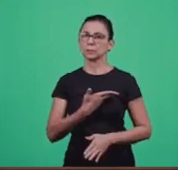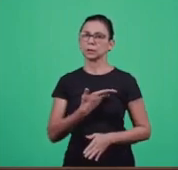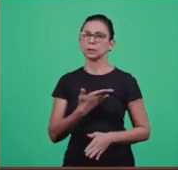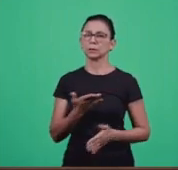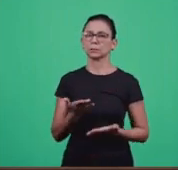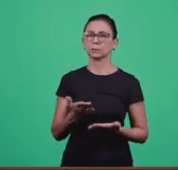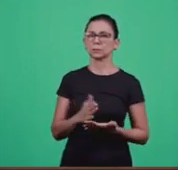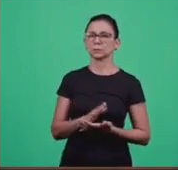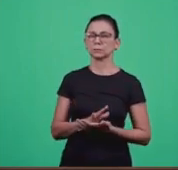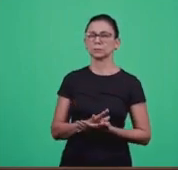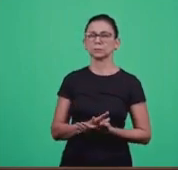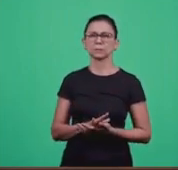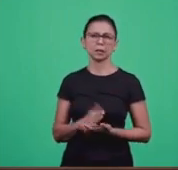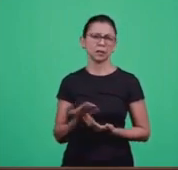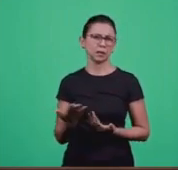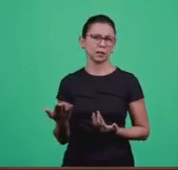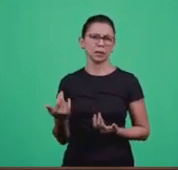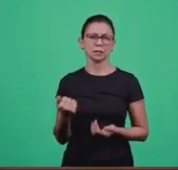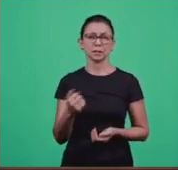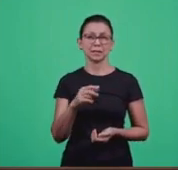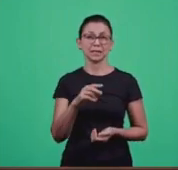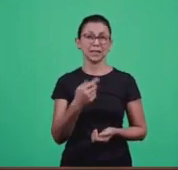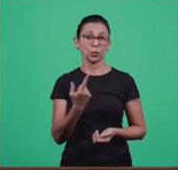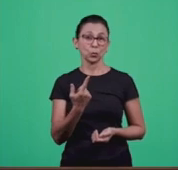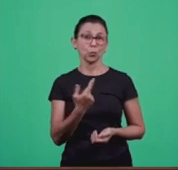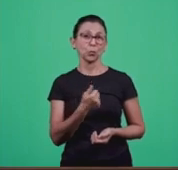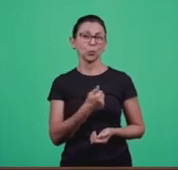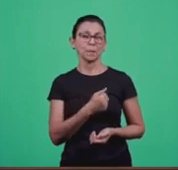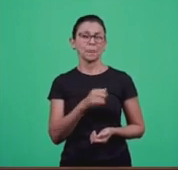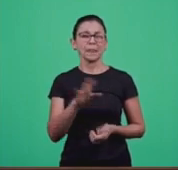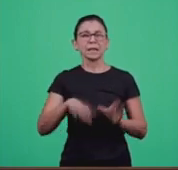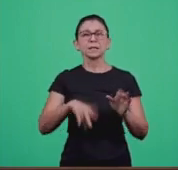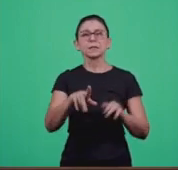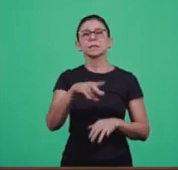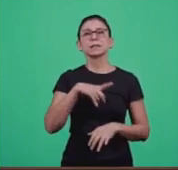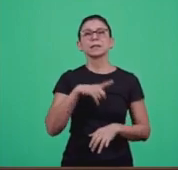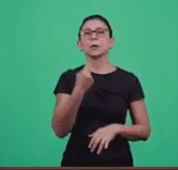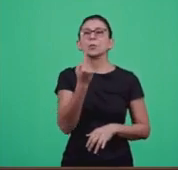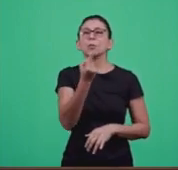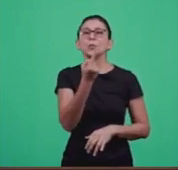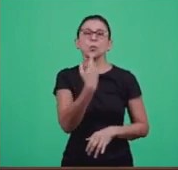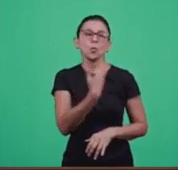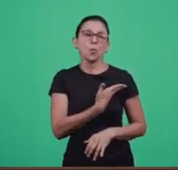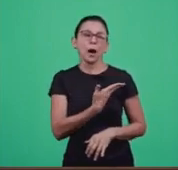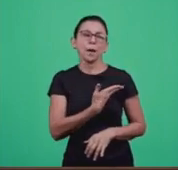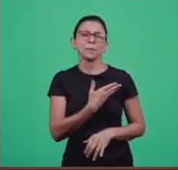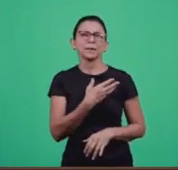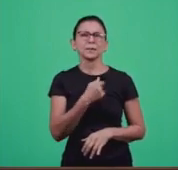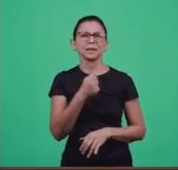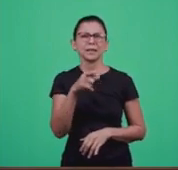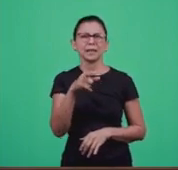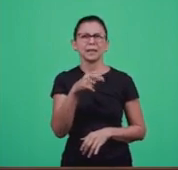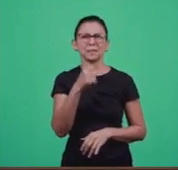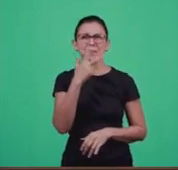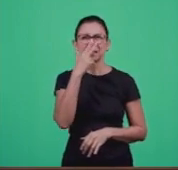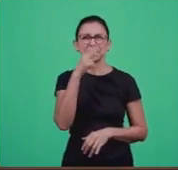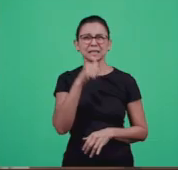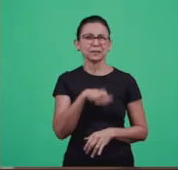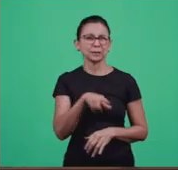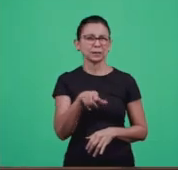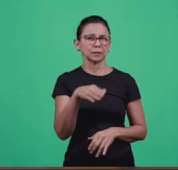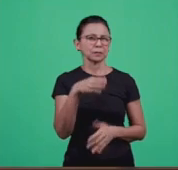somos amigos de Él, de alguien, nosotros andamos con algún amigo, las personas dicen así: ah,